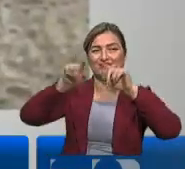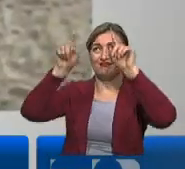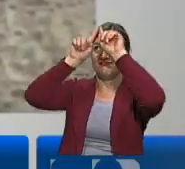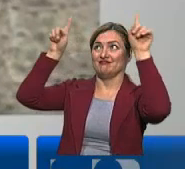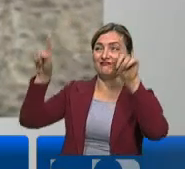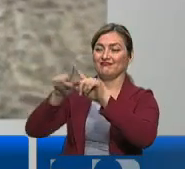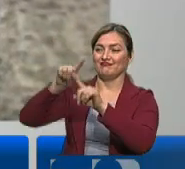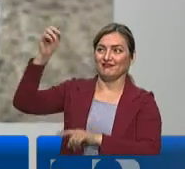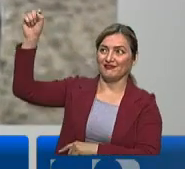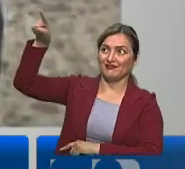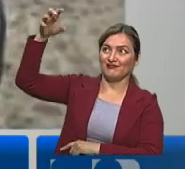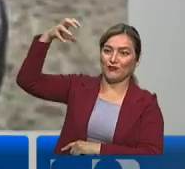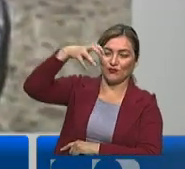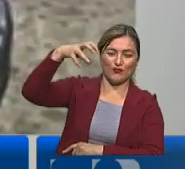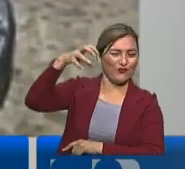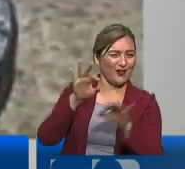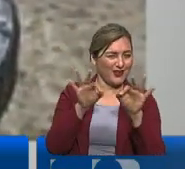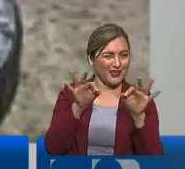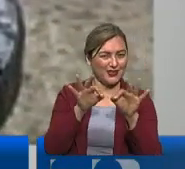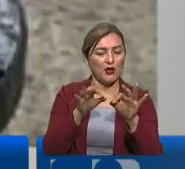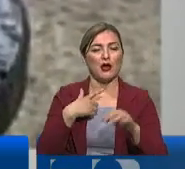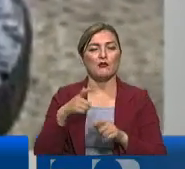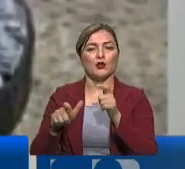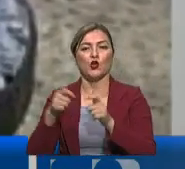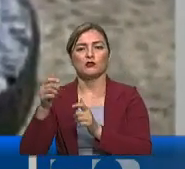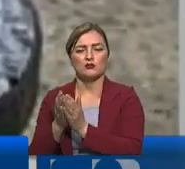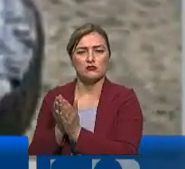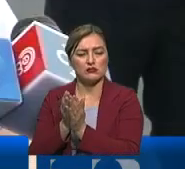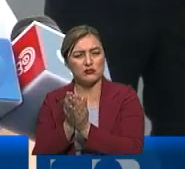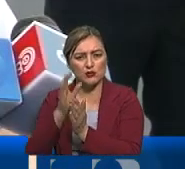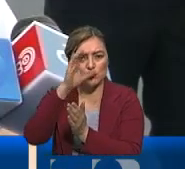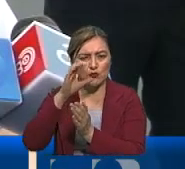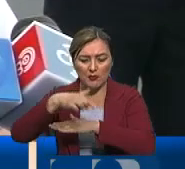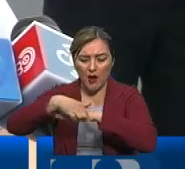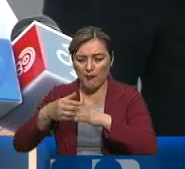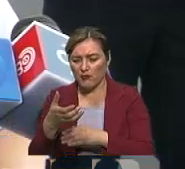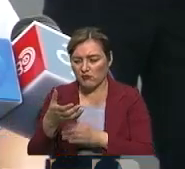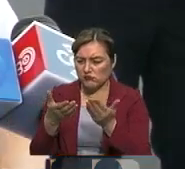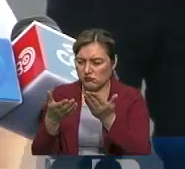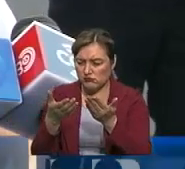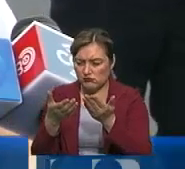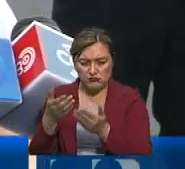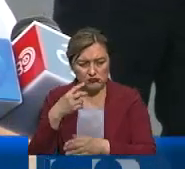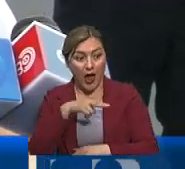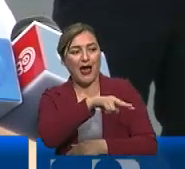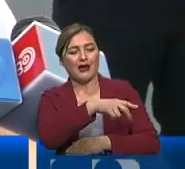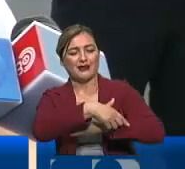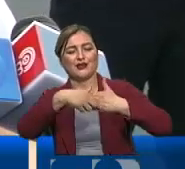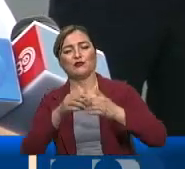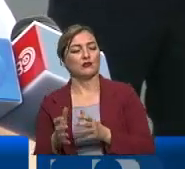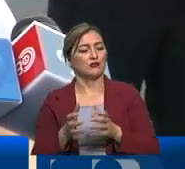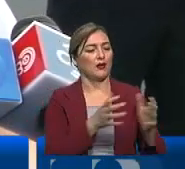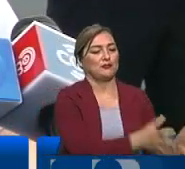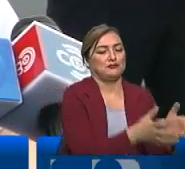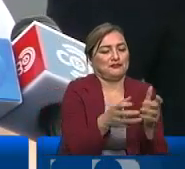de la carga cuando es dejada por los traficantes en el mar para que un tercero la recoja. Esa radioboya sirve para posicionar